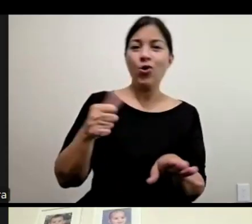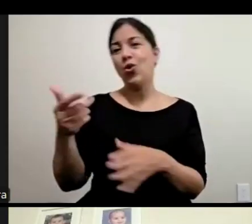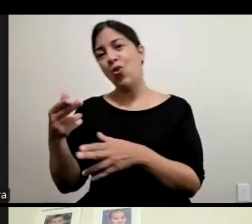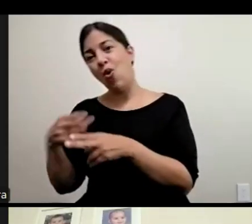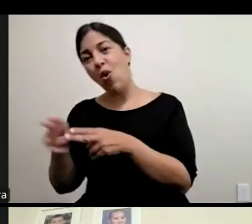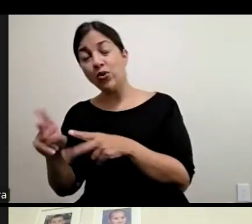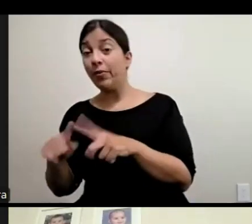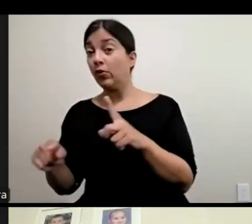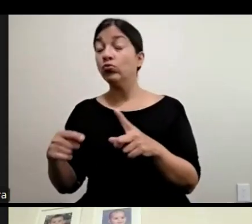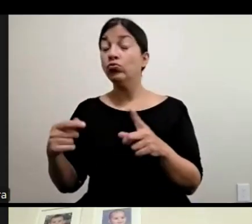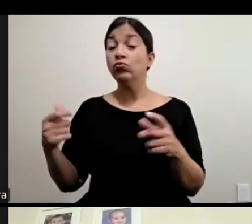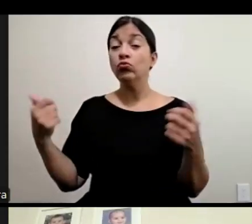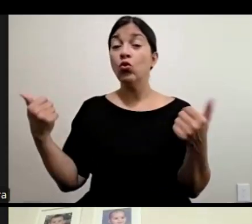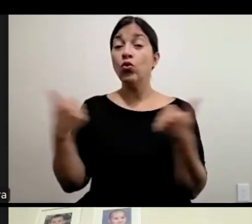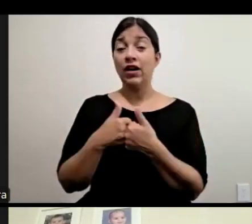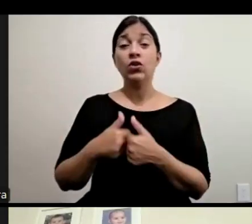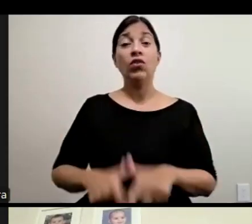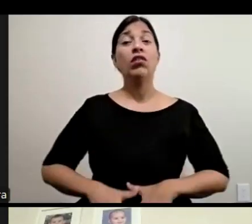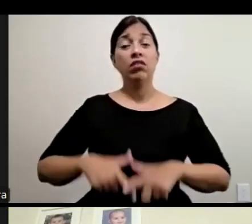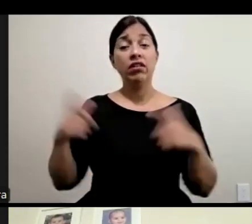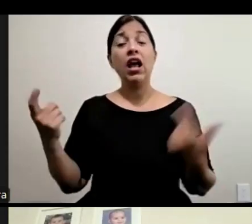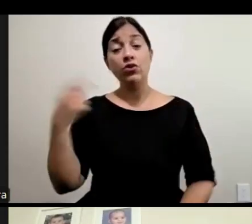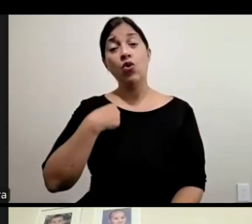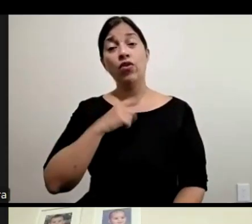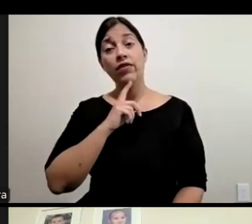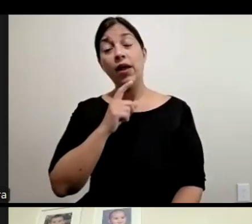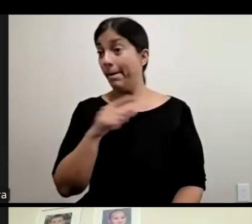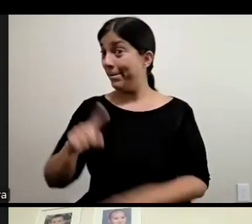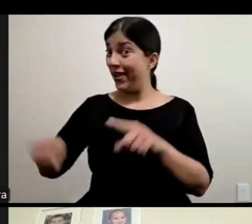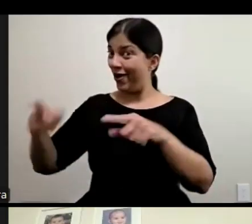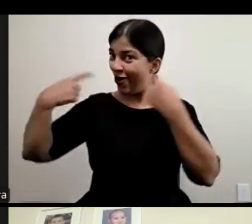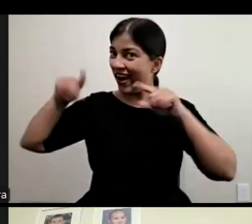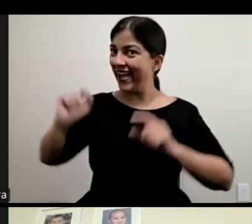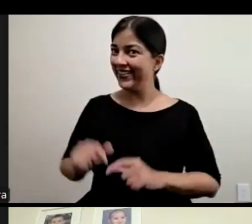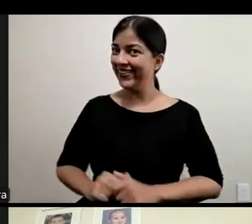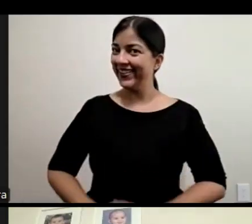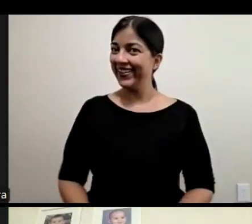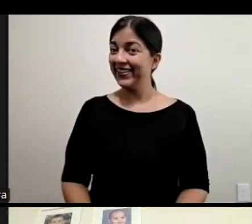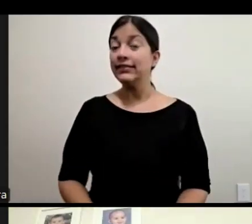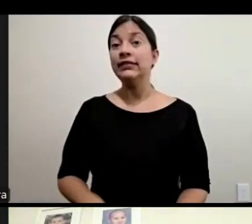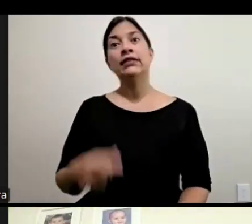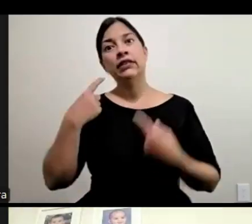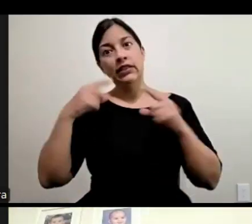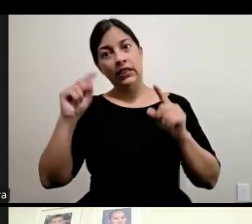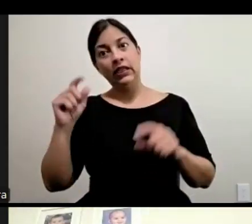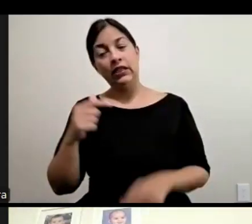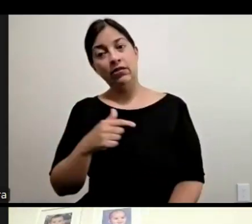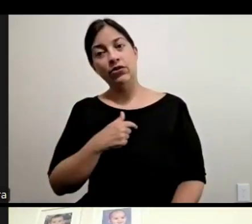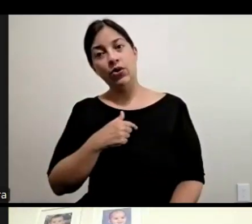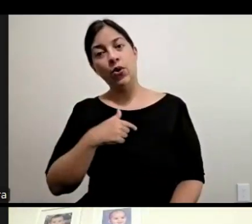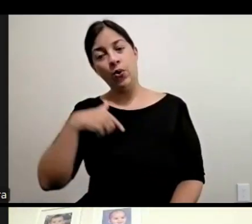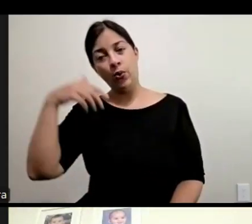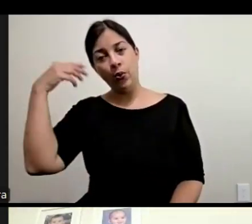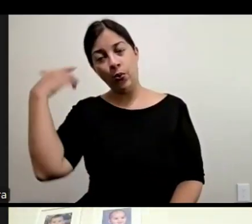pero fue un reto bien grande y yo de Pero verdad lo que me quito el lograste. sombrero. Lo lograste. Me quito el sombrero ante